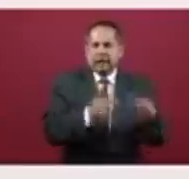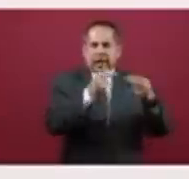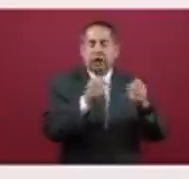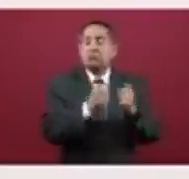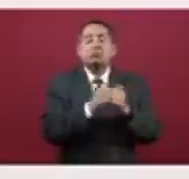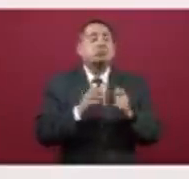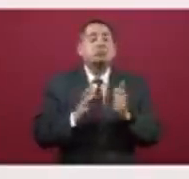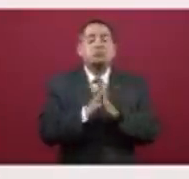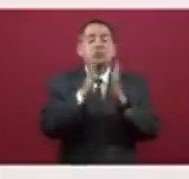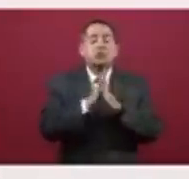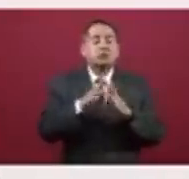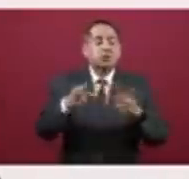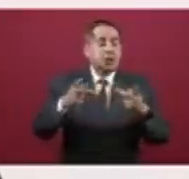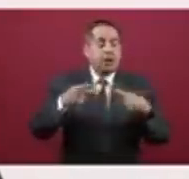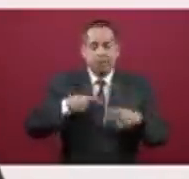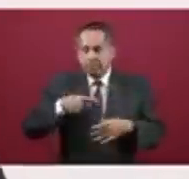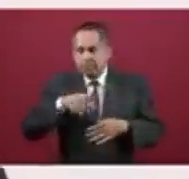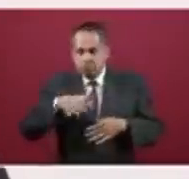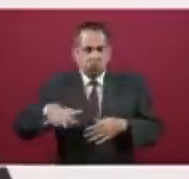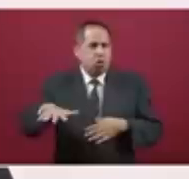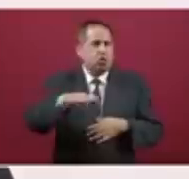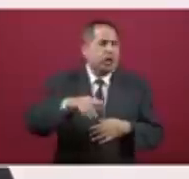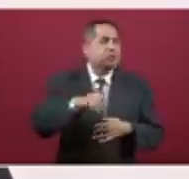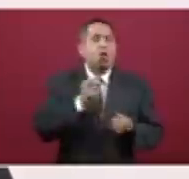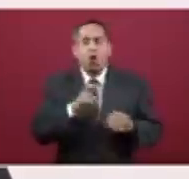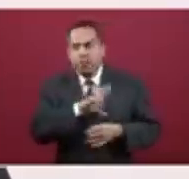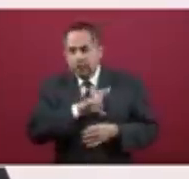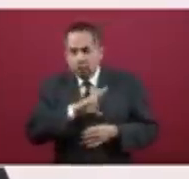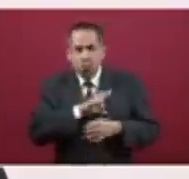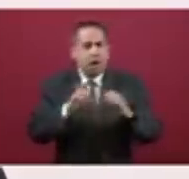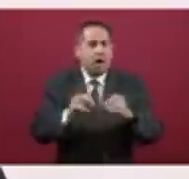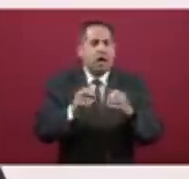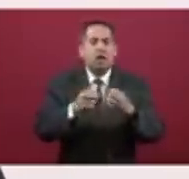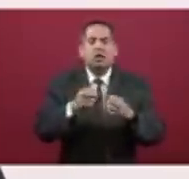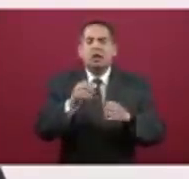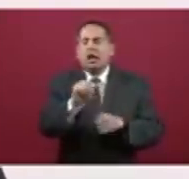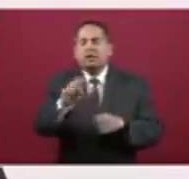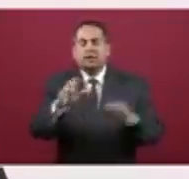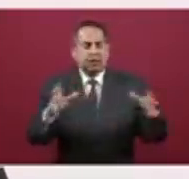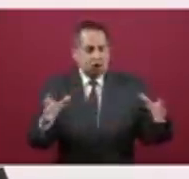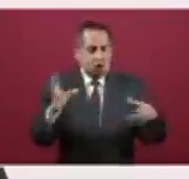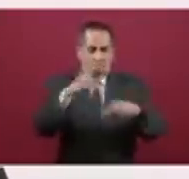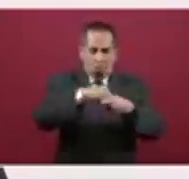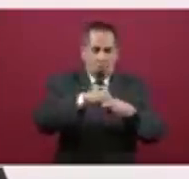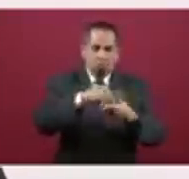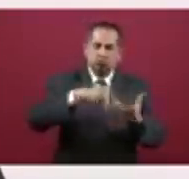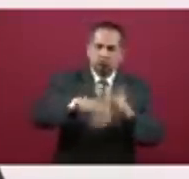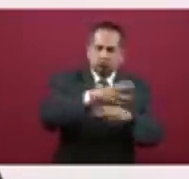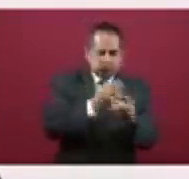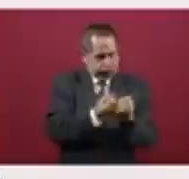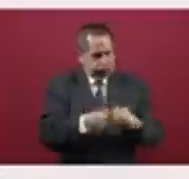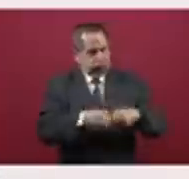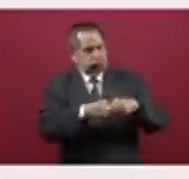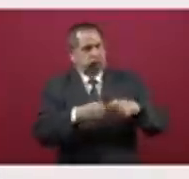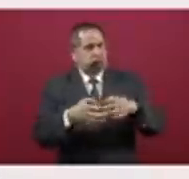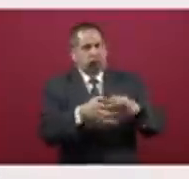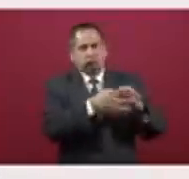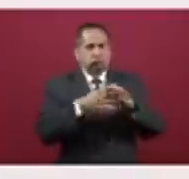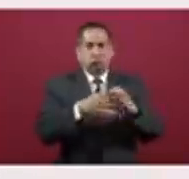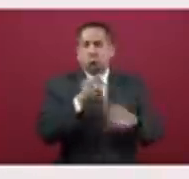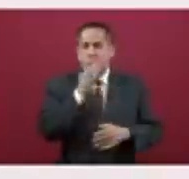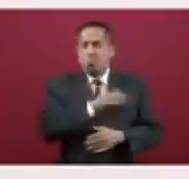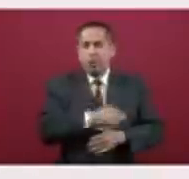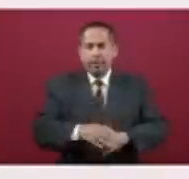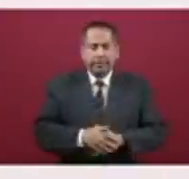del sector público privado y social informó que estamos por licitar